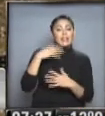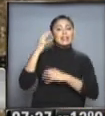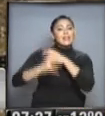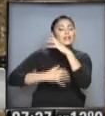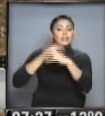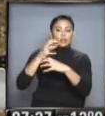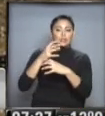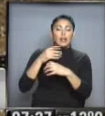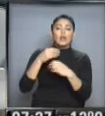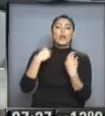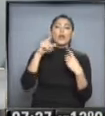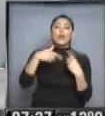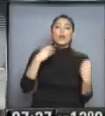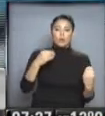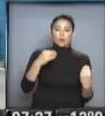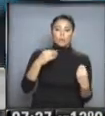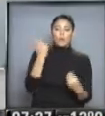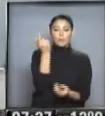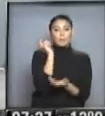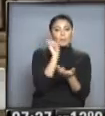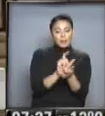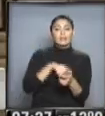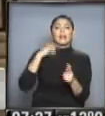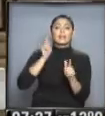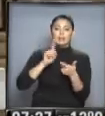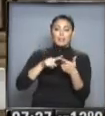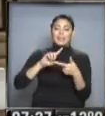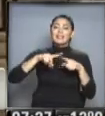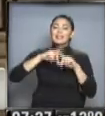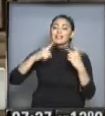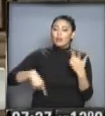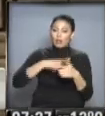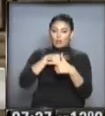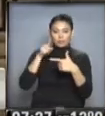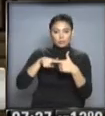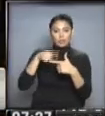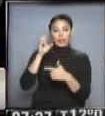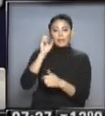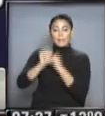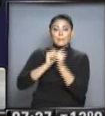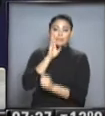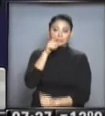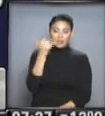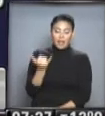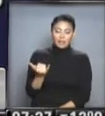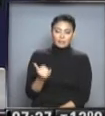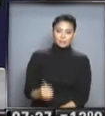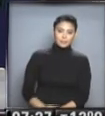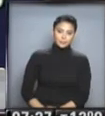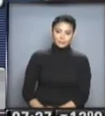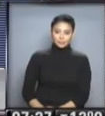se requiere recursos económicos y se requiere tecnología, dos cosas que tiene Chevron.